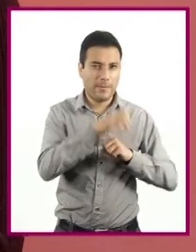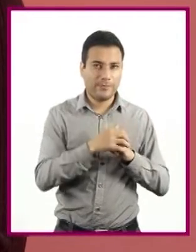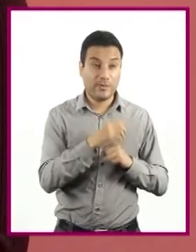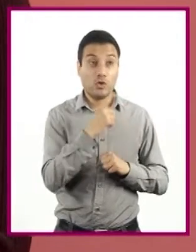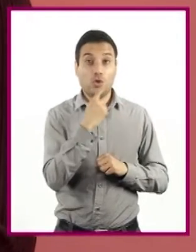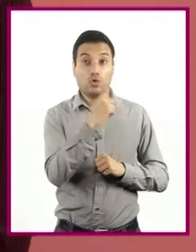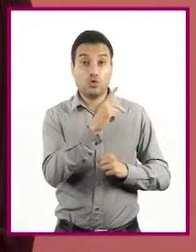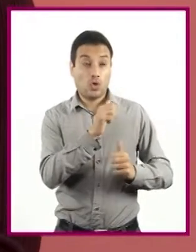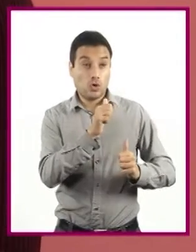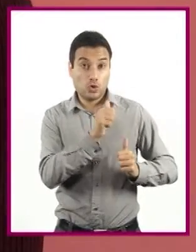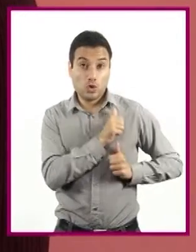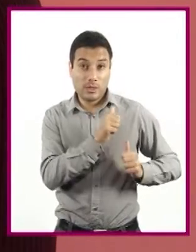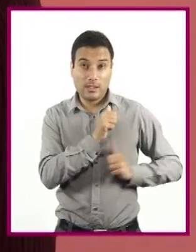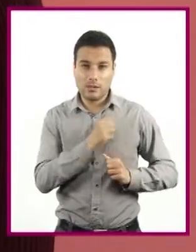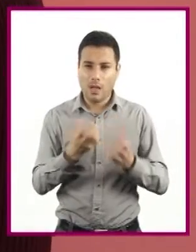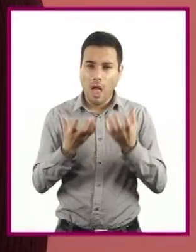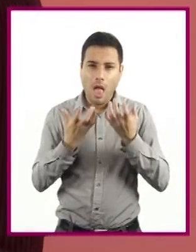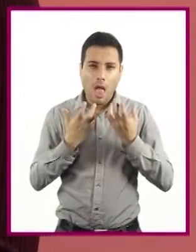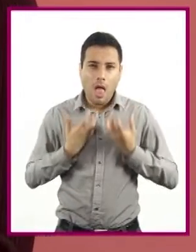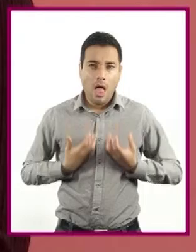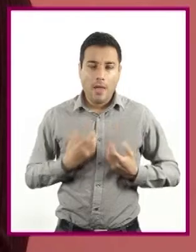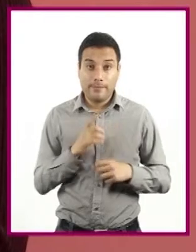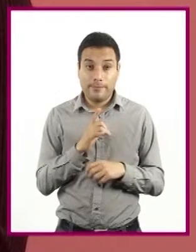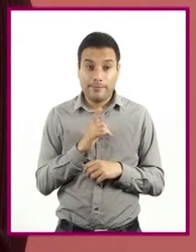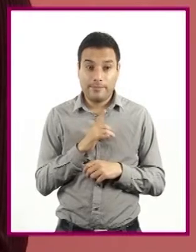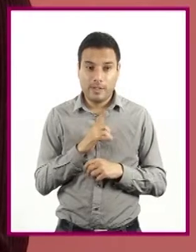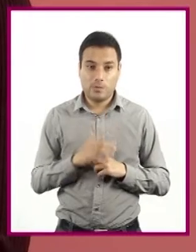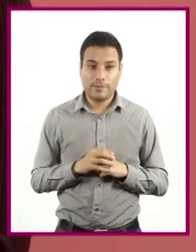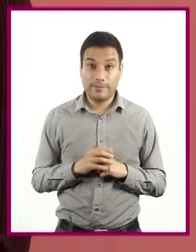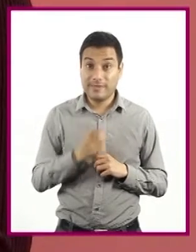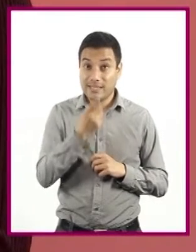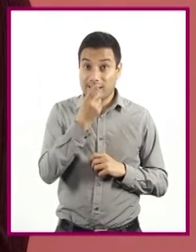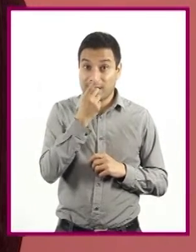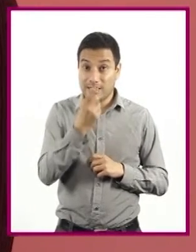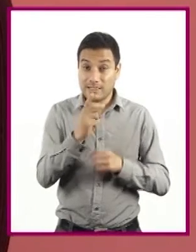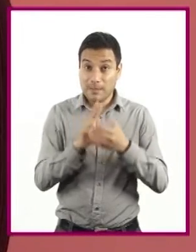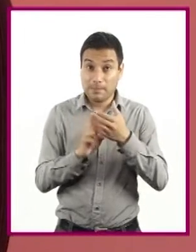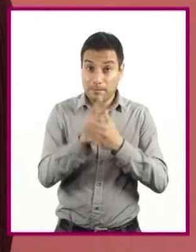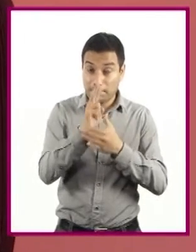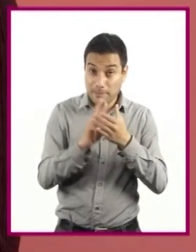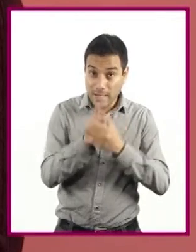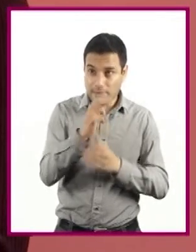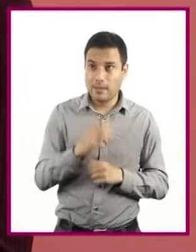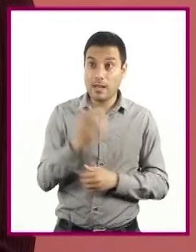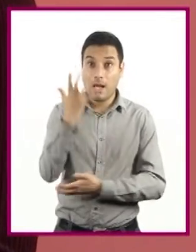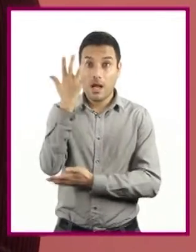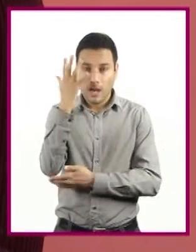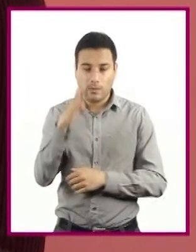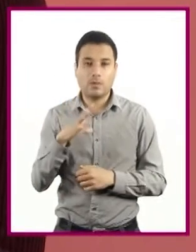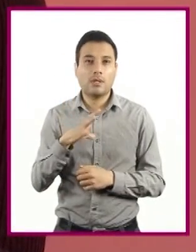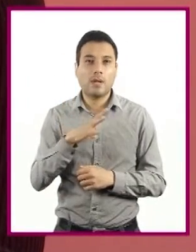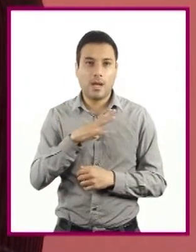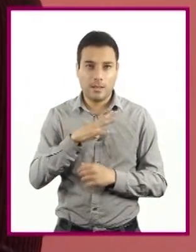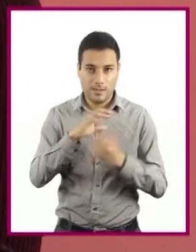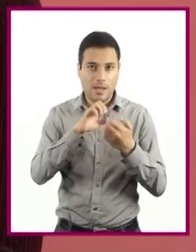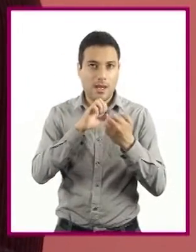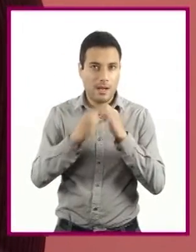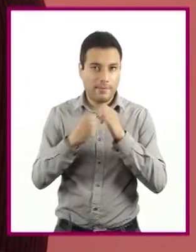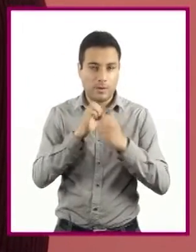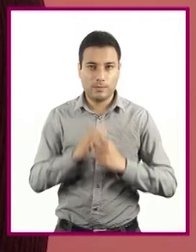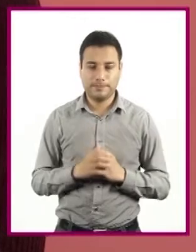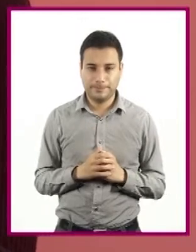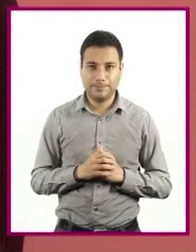tropas en un terror tan profundo que veían en cada hierba, arbusto y árbol un soldado de